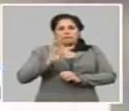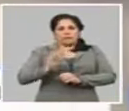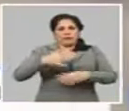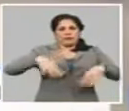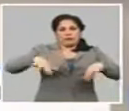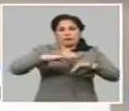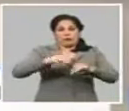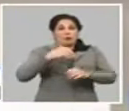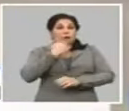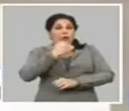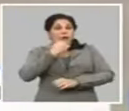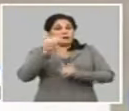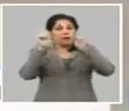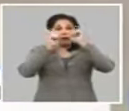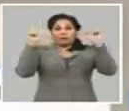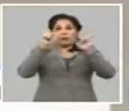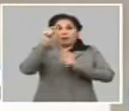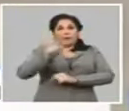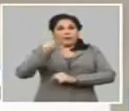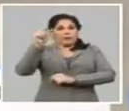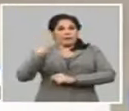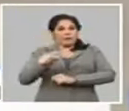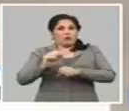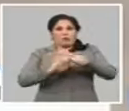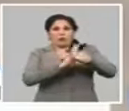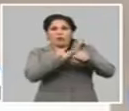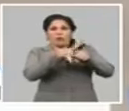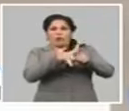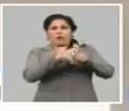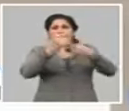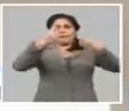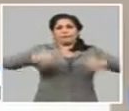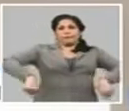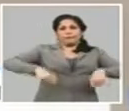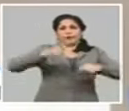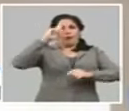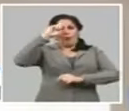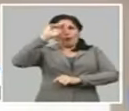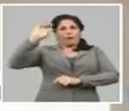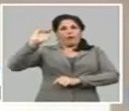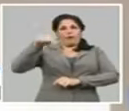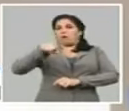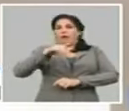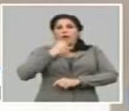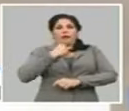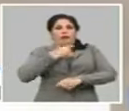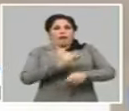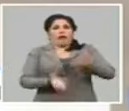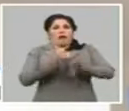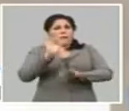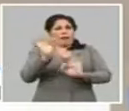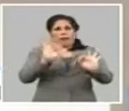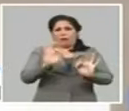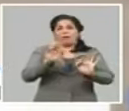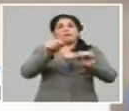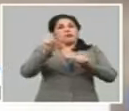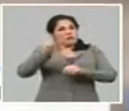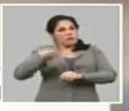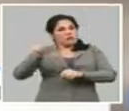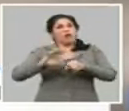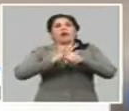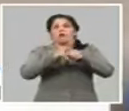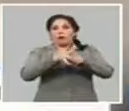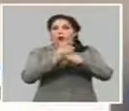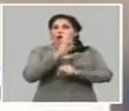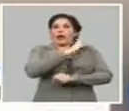la policía ha alertado de casos de pacientes con corona virus que se fugan de los hospitales sin recibir el alta o de personas infectadas que